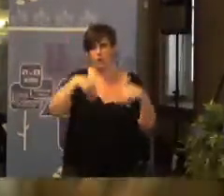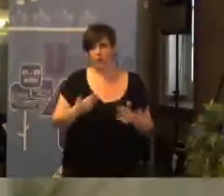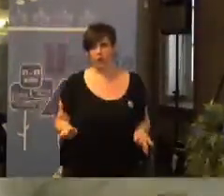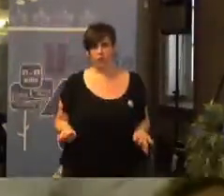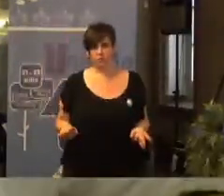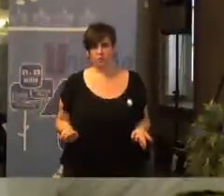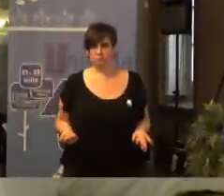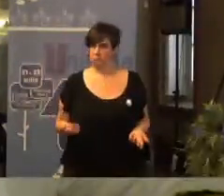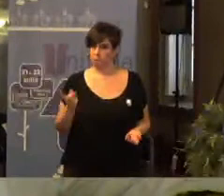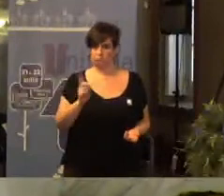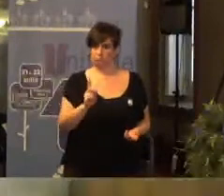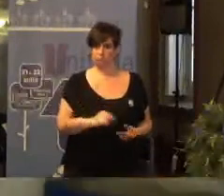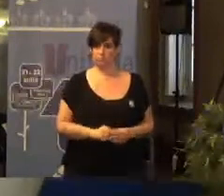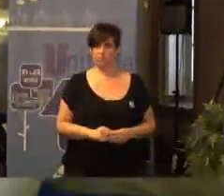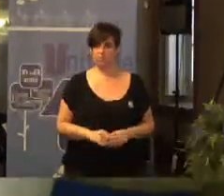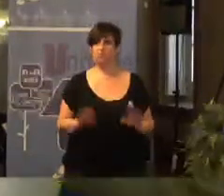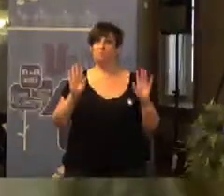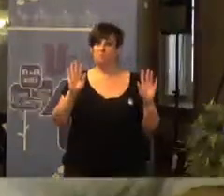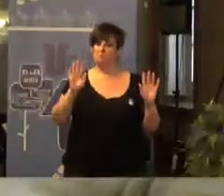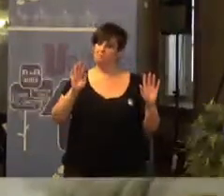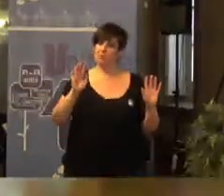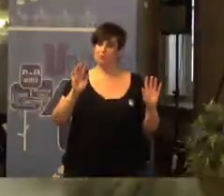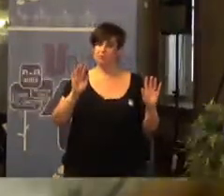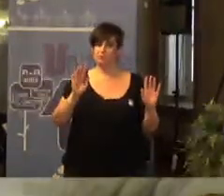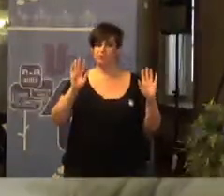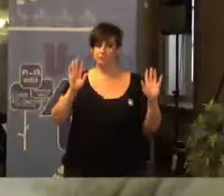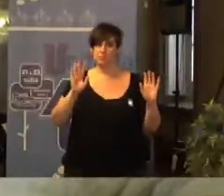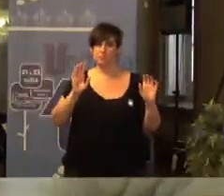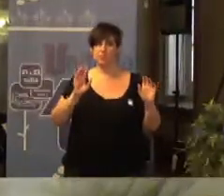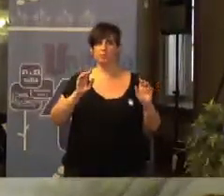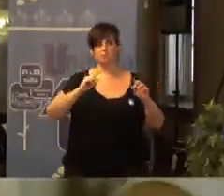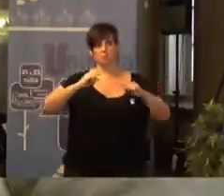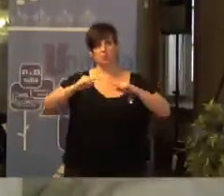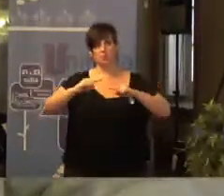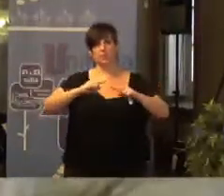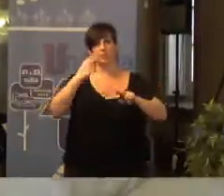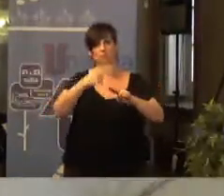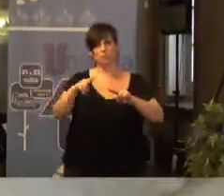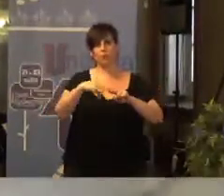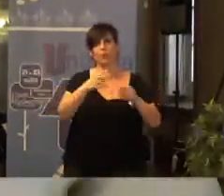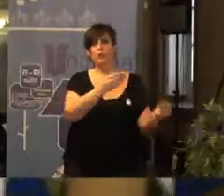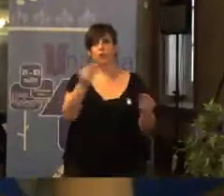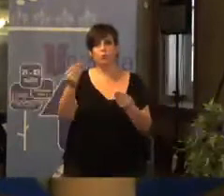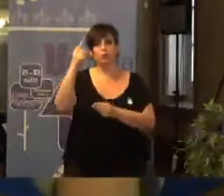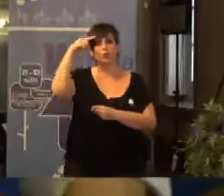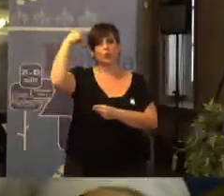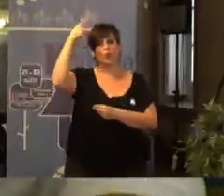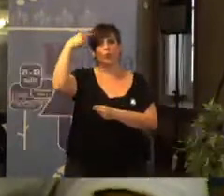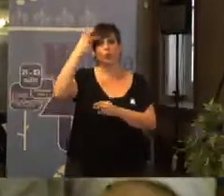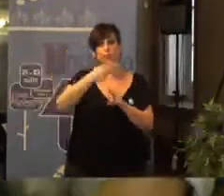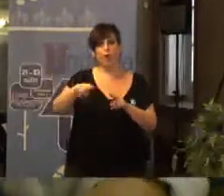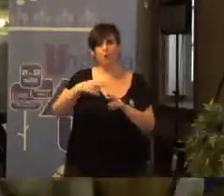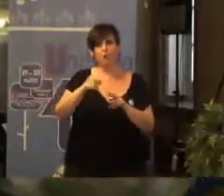Claro. Pero xa quixera eu que moitos dirigentes políticos, moitos cargos políticos, tuveran a cultura política que xen a xente